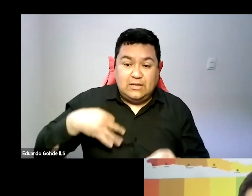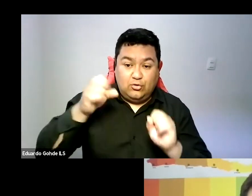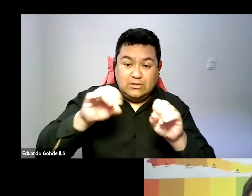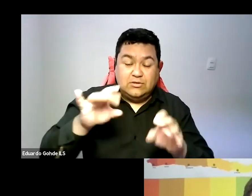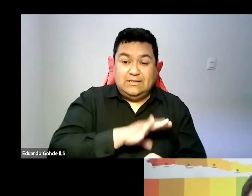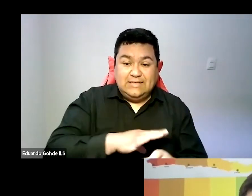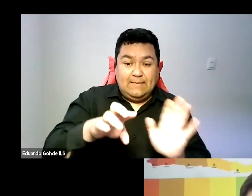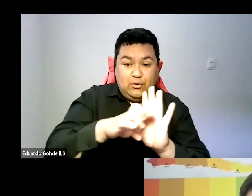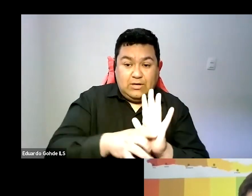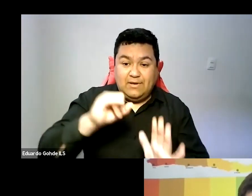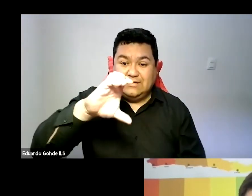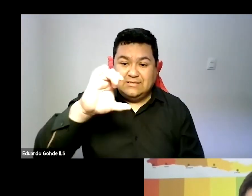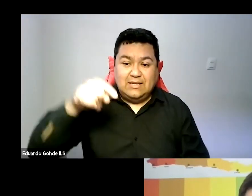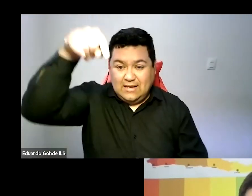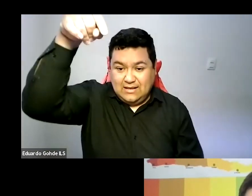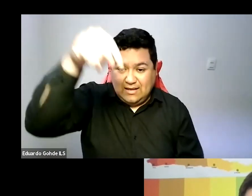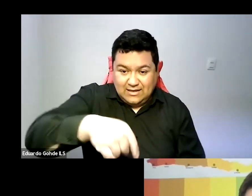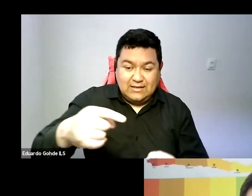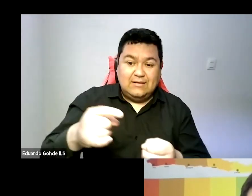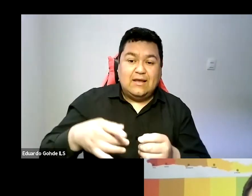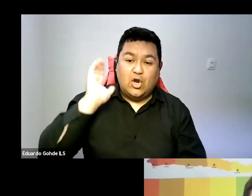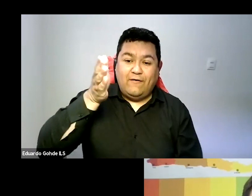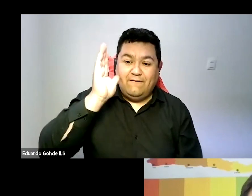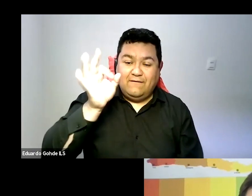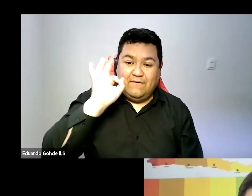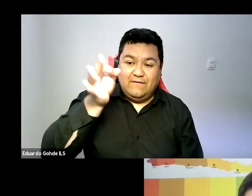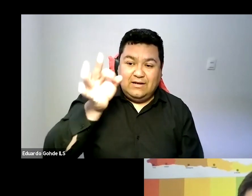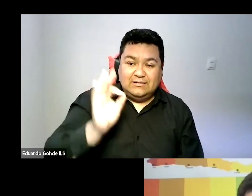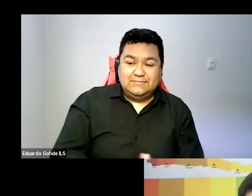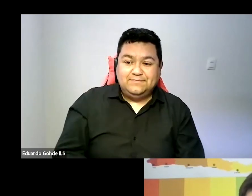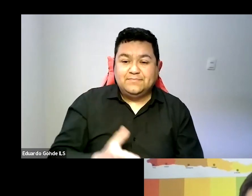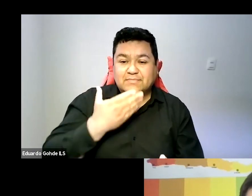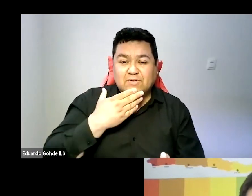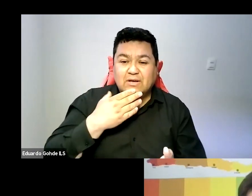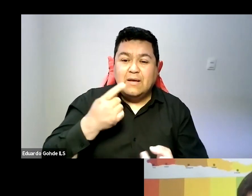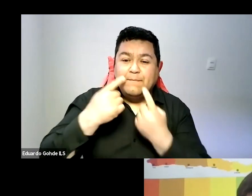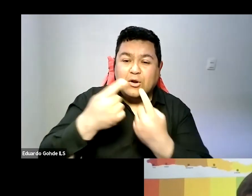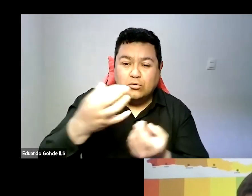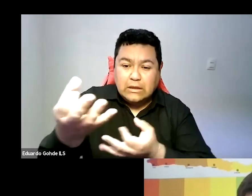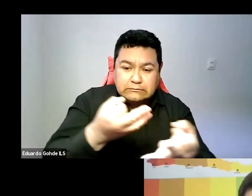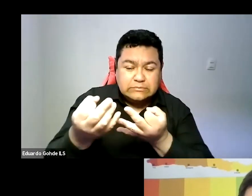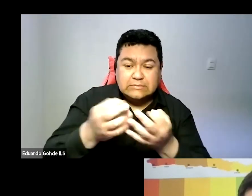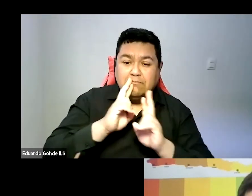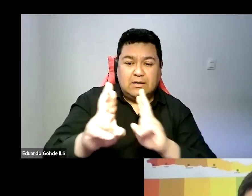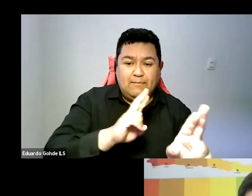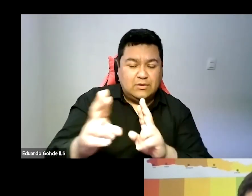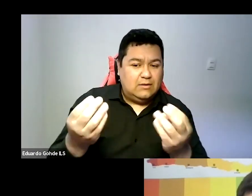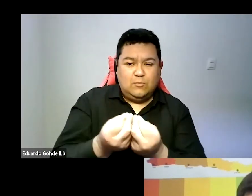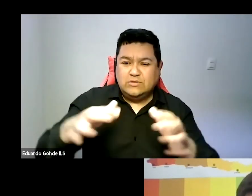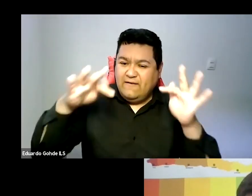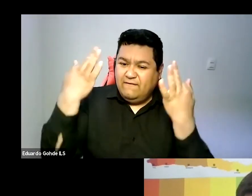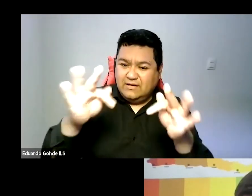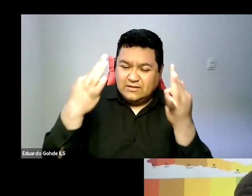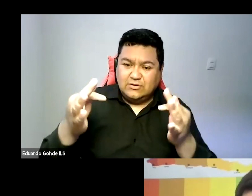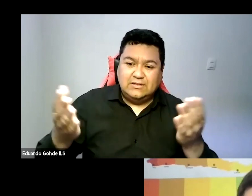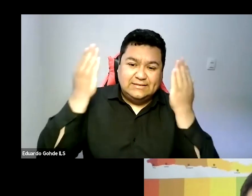por la gentileza de acompañarnos en esta conferencia inaugural, también por acoger las preguntas de los profesores. Quedaron muchas felicitaciones y muchos